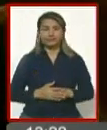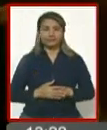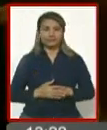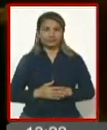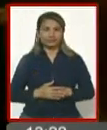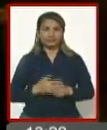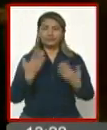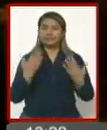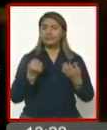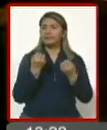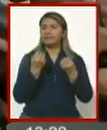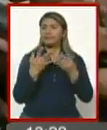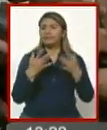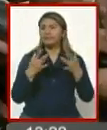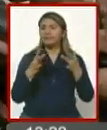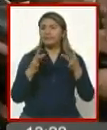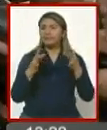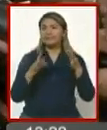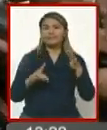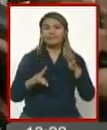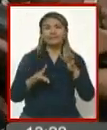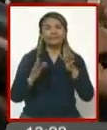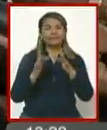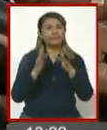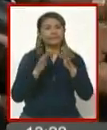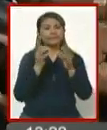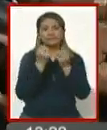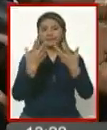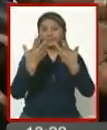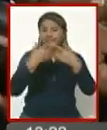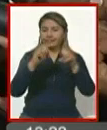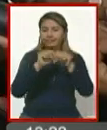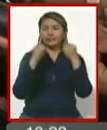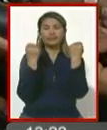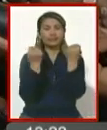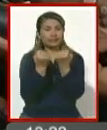muchas aristas que tiene la ley de empresas sociales.